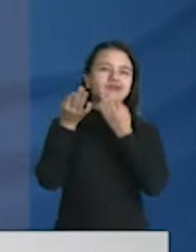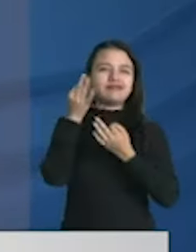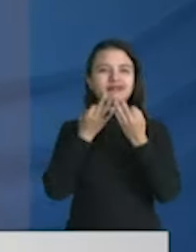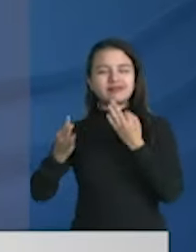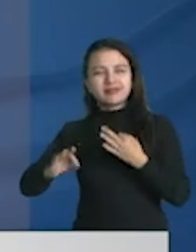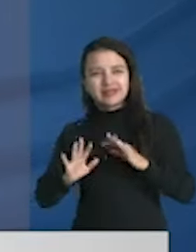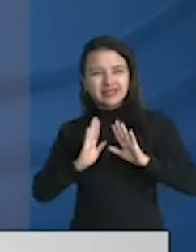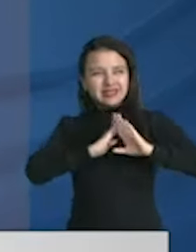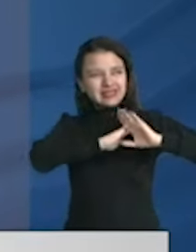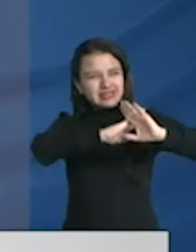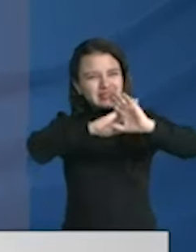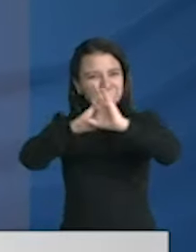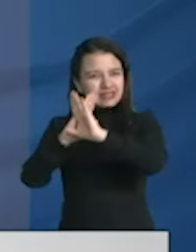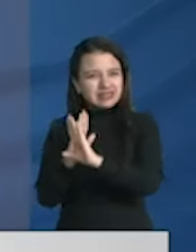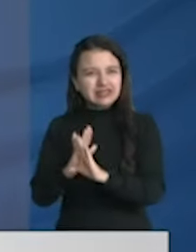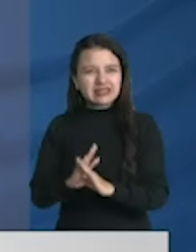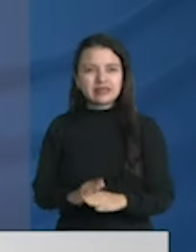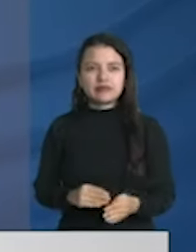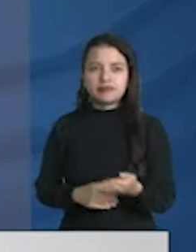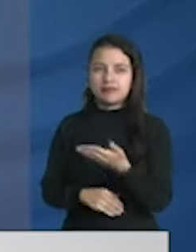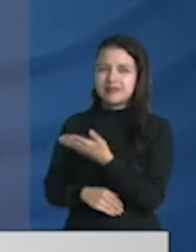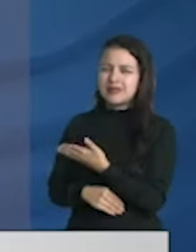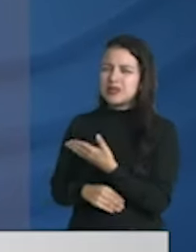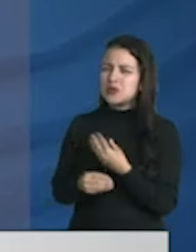normales que hacíamos nosotros anteriormente.